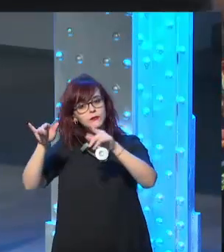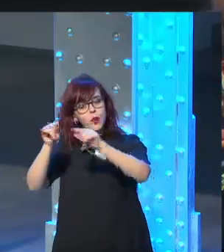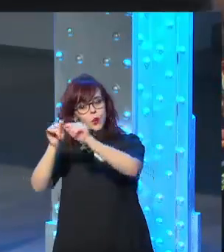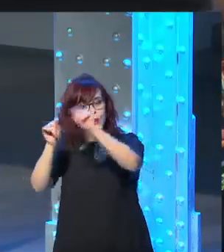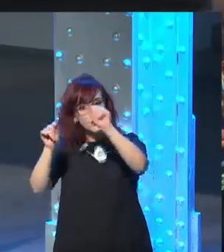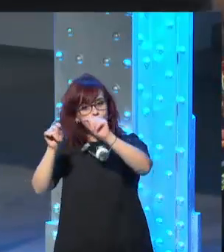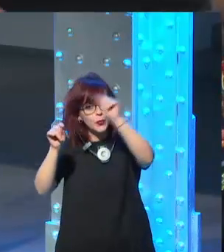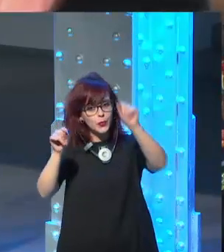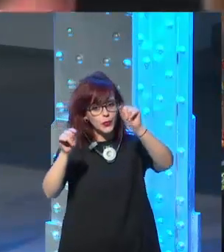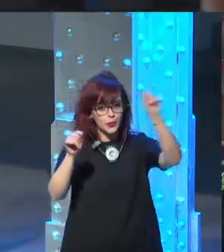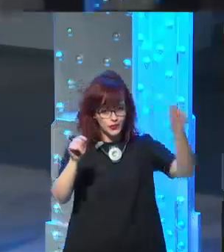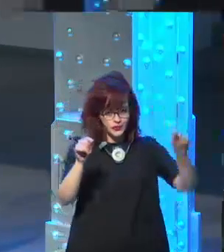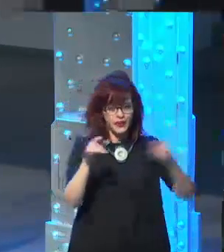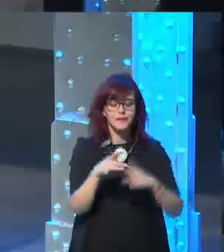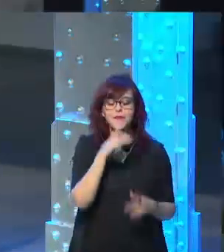Cuéntanoslo tú mejor.